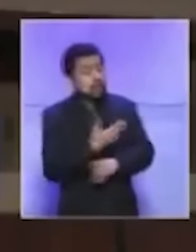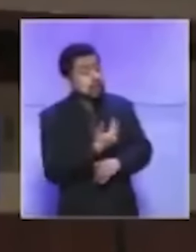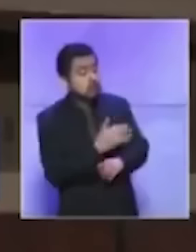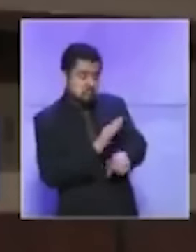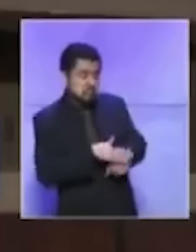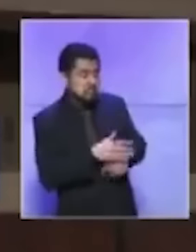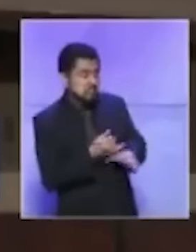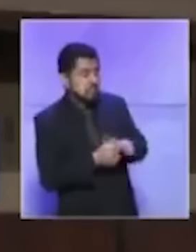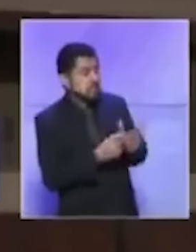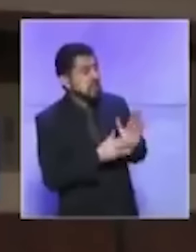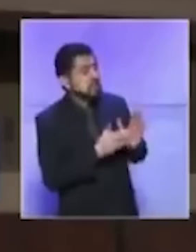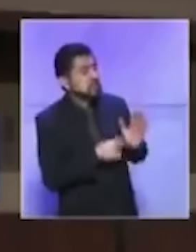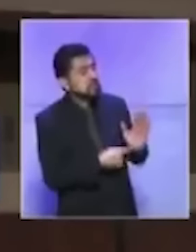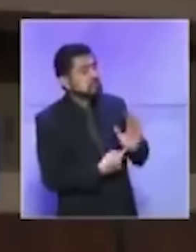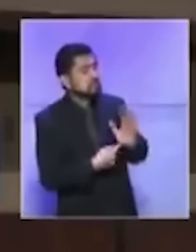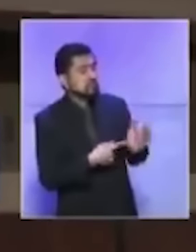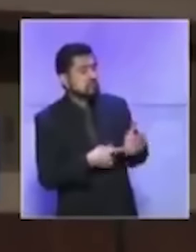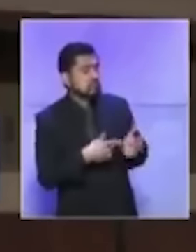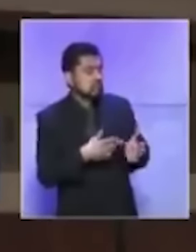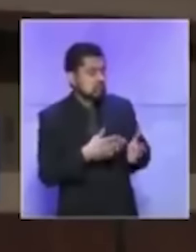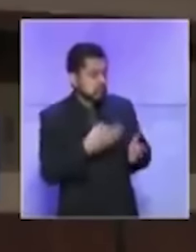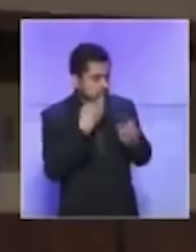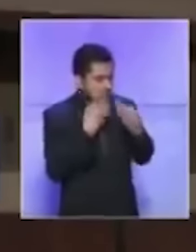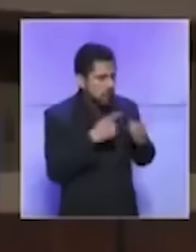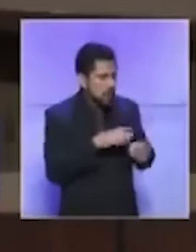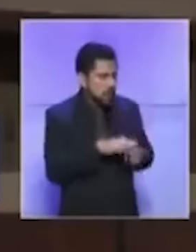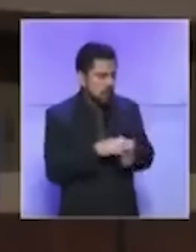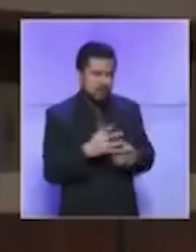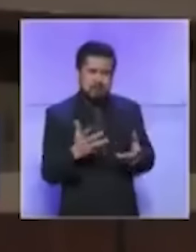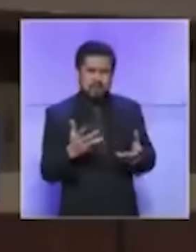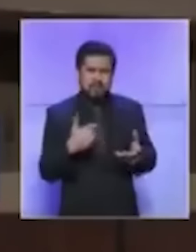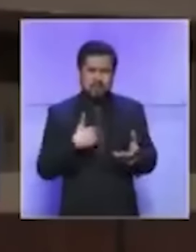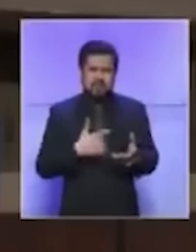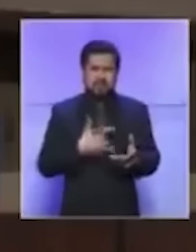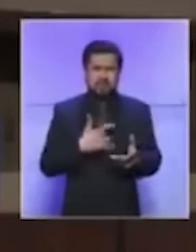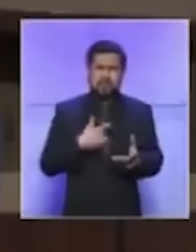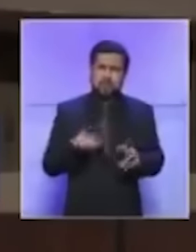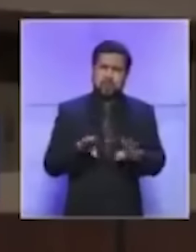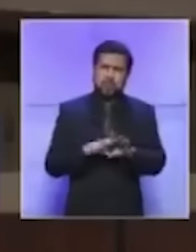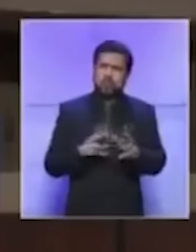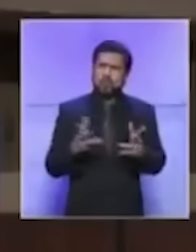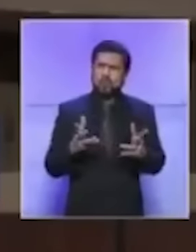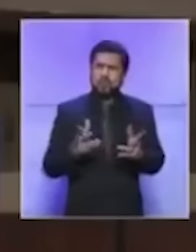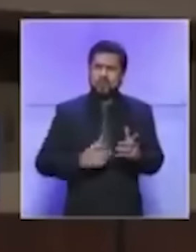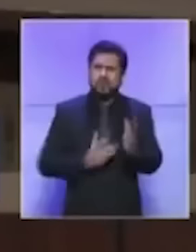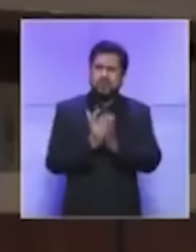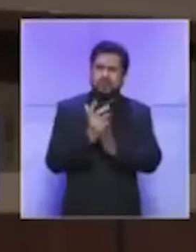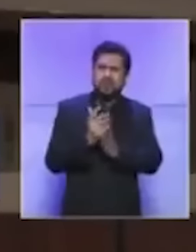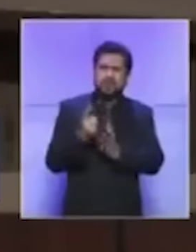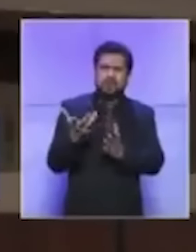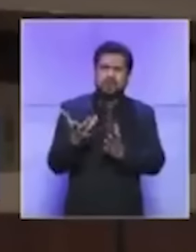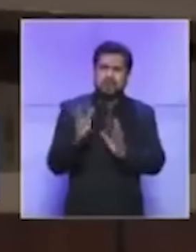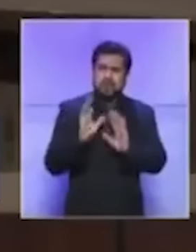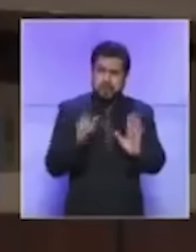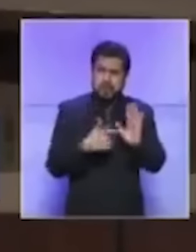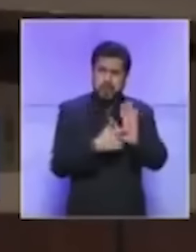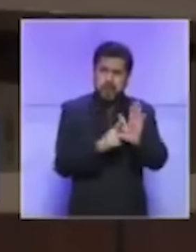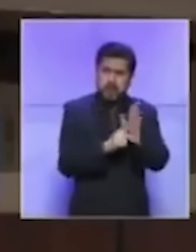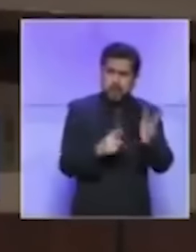denuncia, pues establece un estándar muy alto para que el INE pueda iniciar